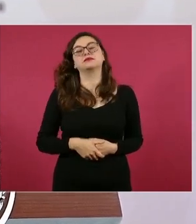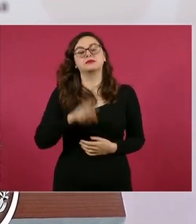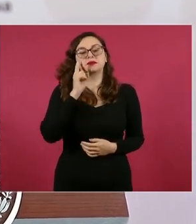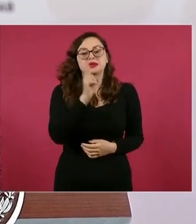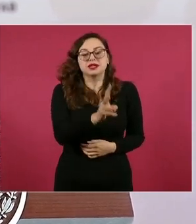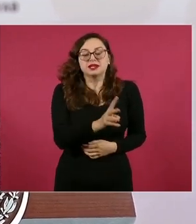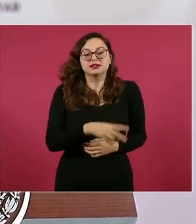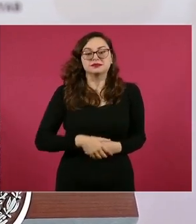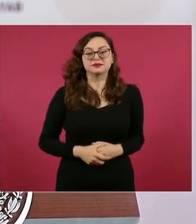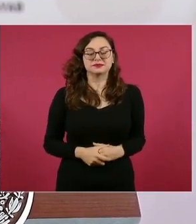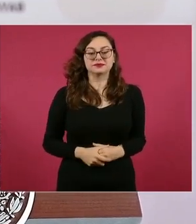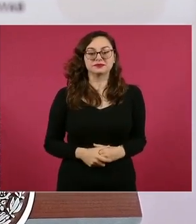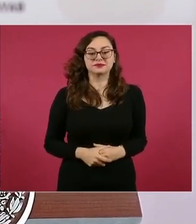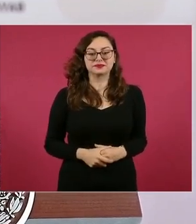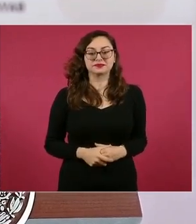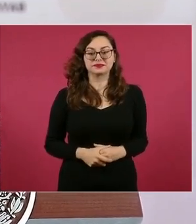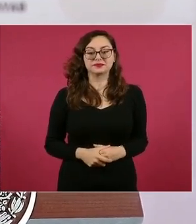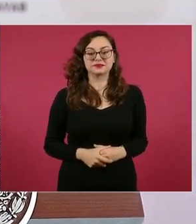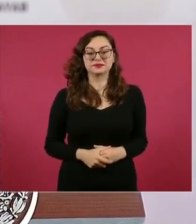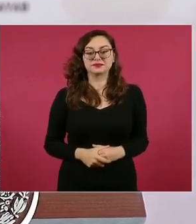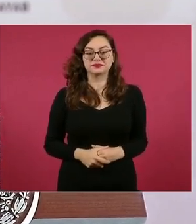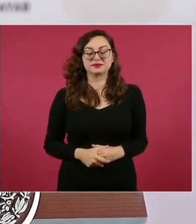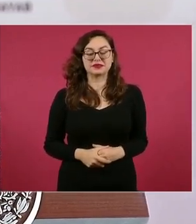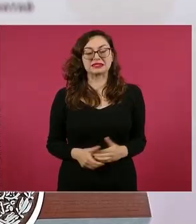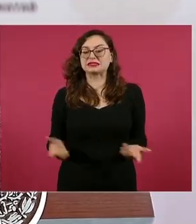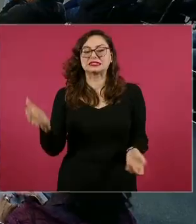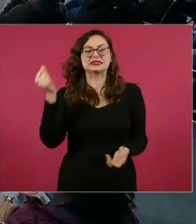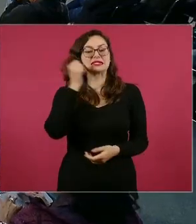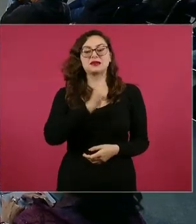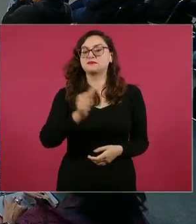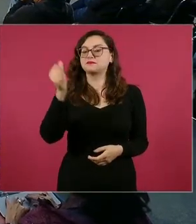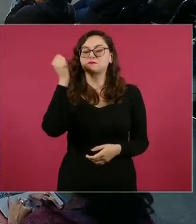este y siempre